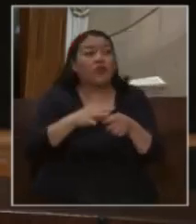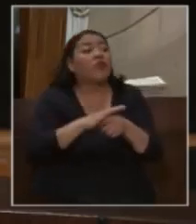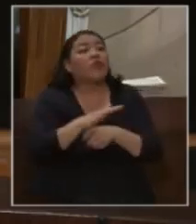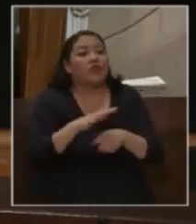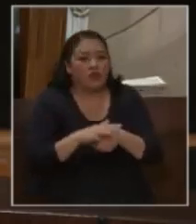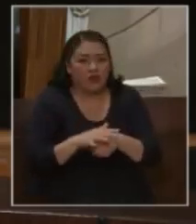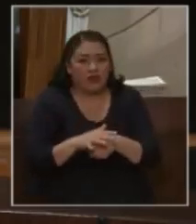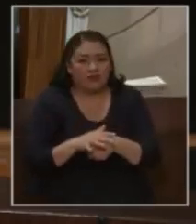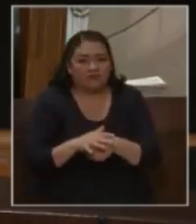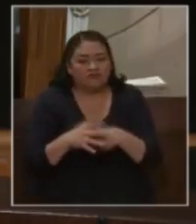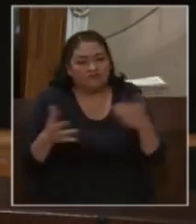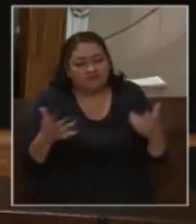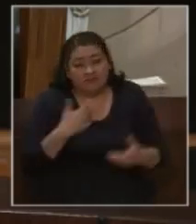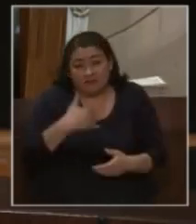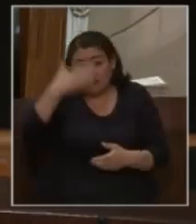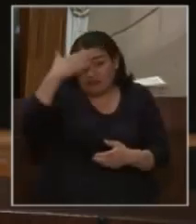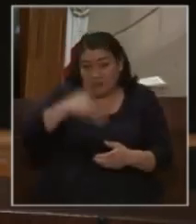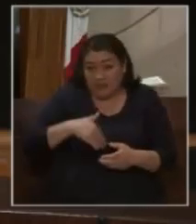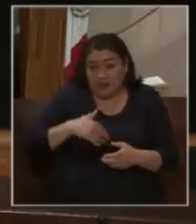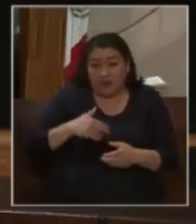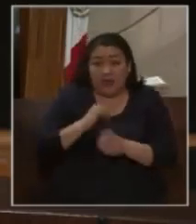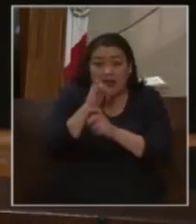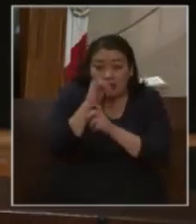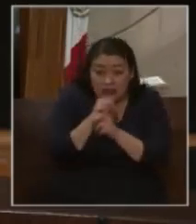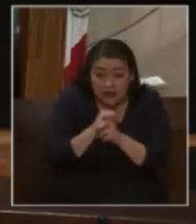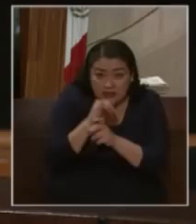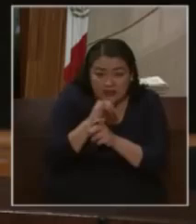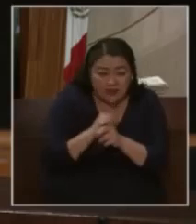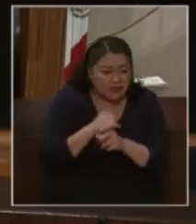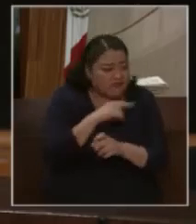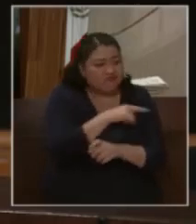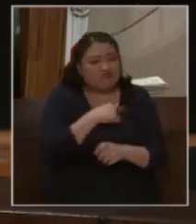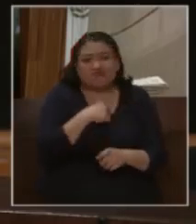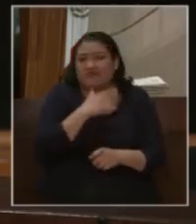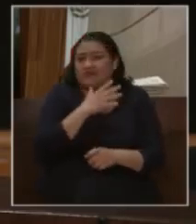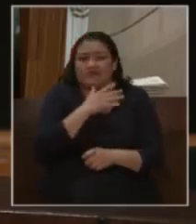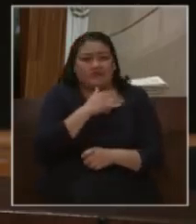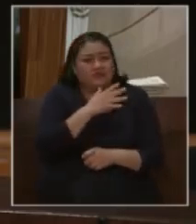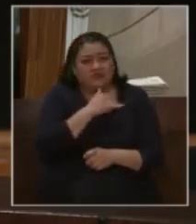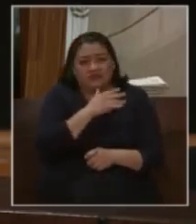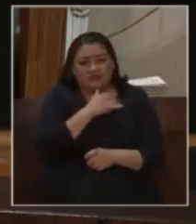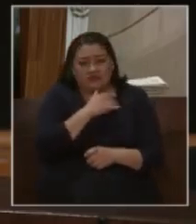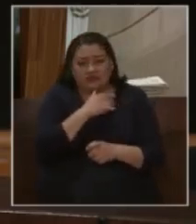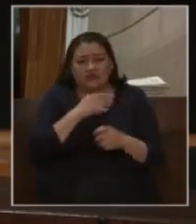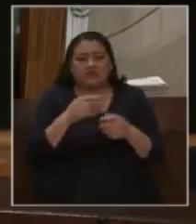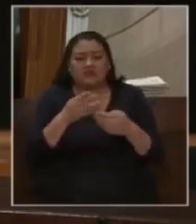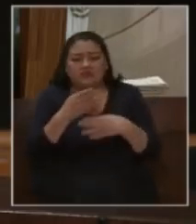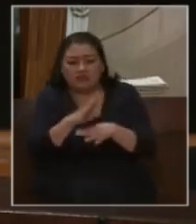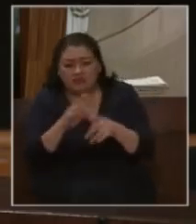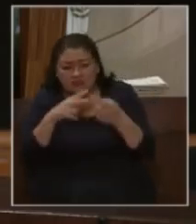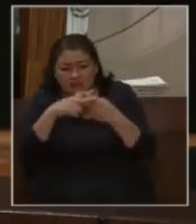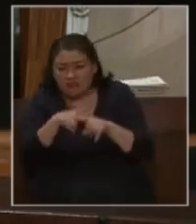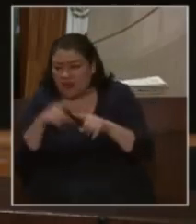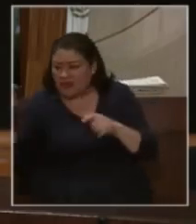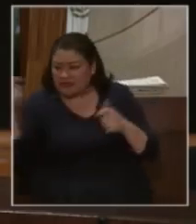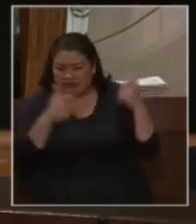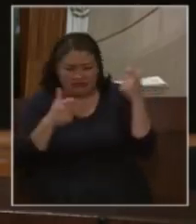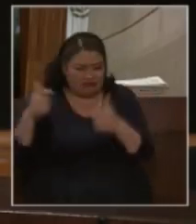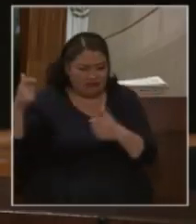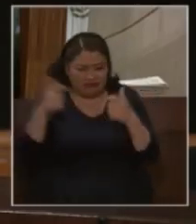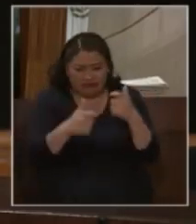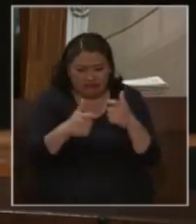puede investigar ni el origen de los mismos por parte de la autoridad administrativa ni el destino de